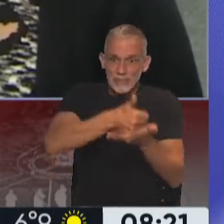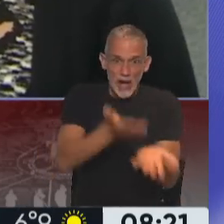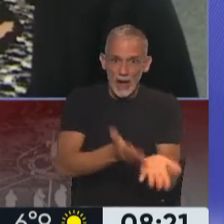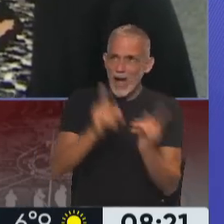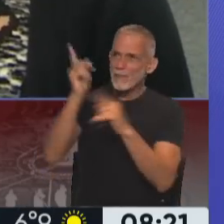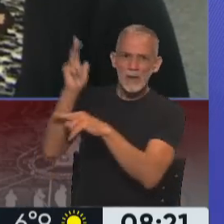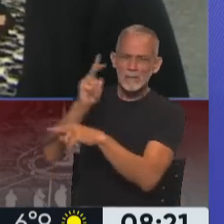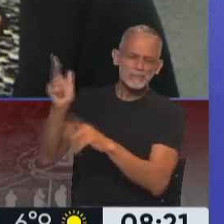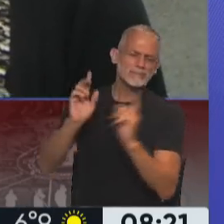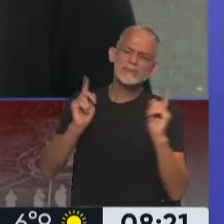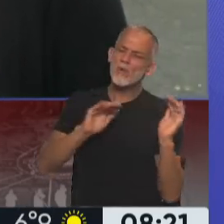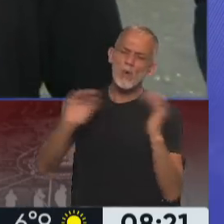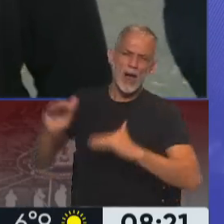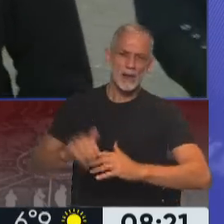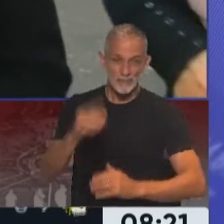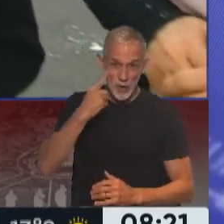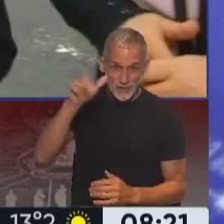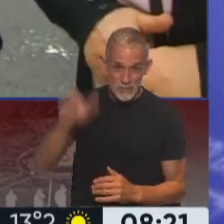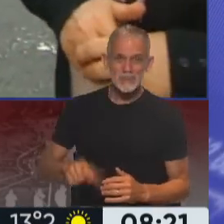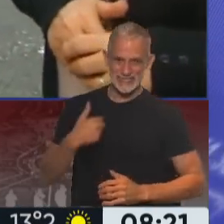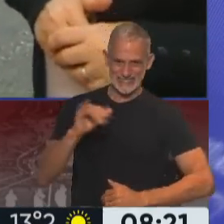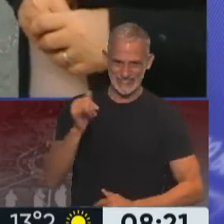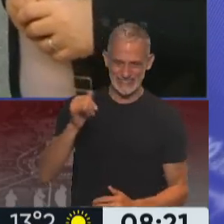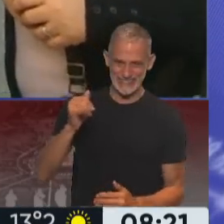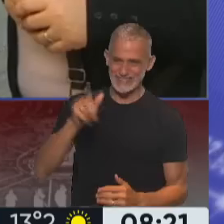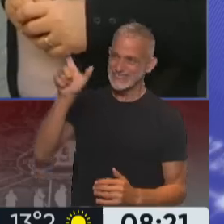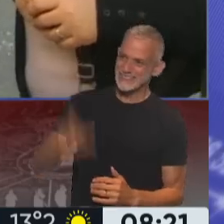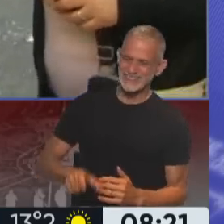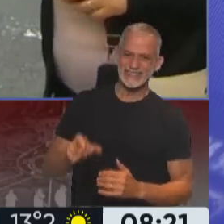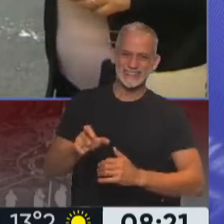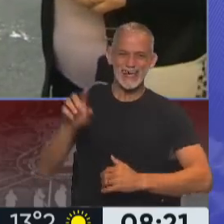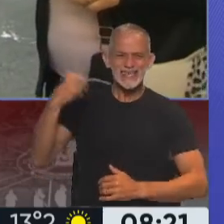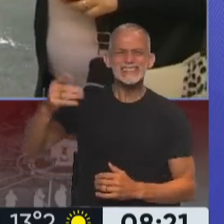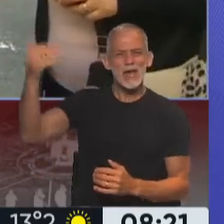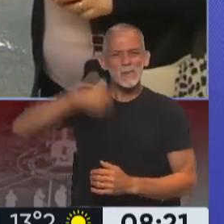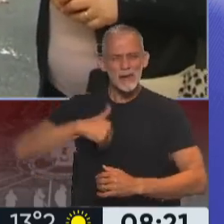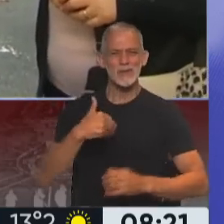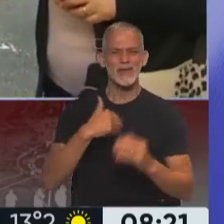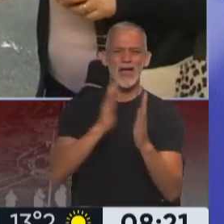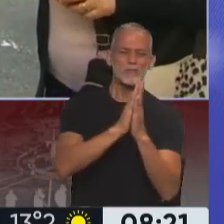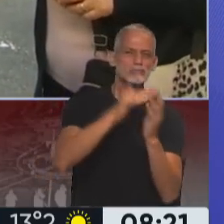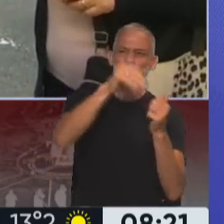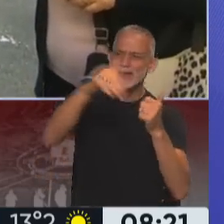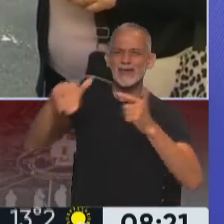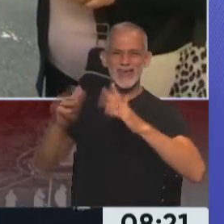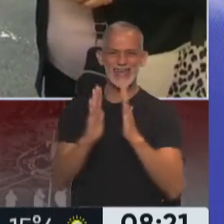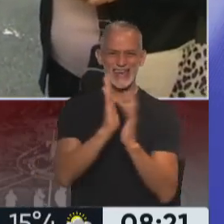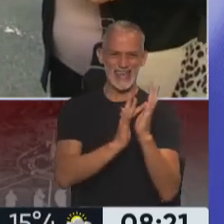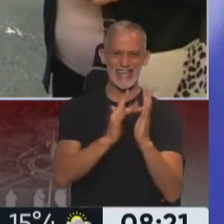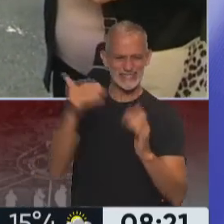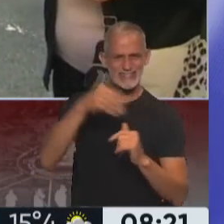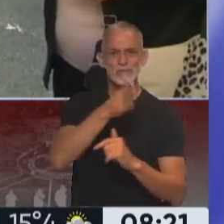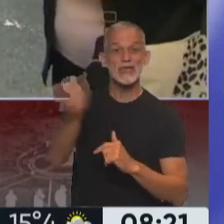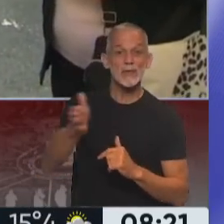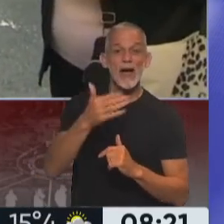mismo. ¿Ustedes lo conocieron personalmente? Sí, él solía acercarse siempre a las parroquias, solía ir mucho